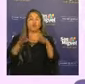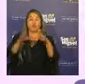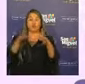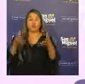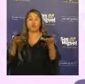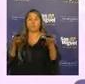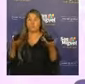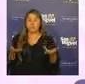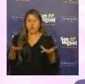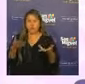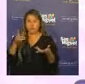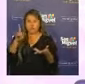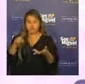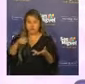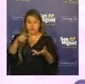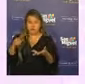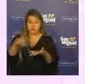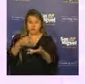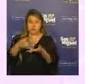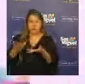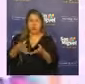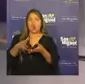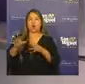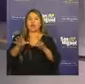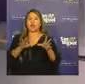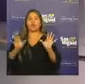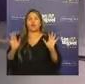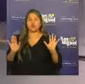eliminar todo el tipo de externalidades.